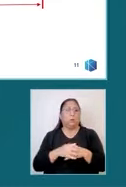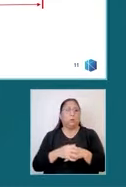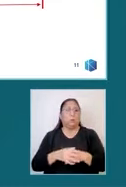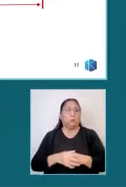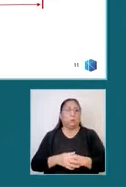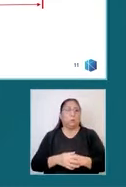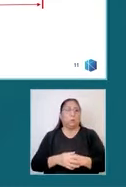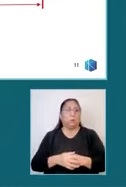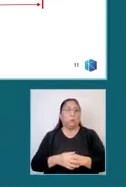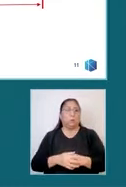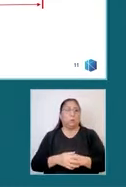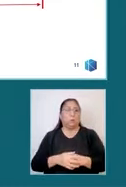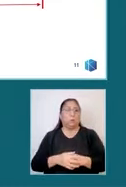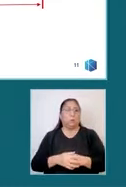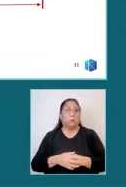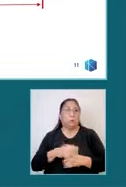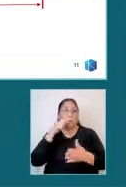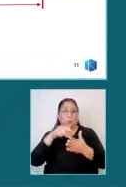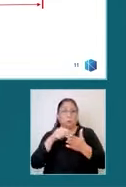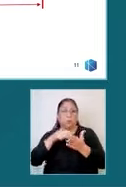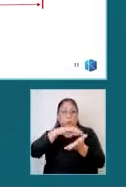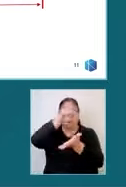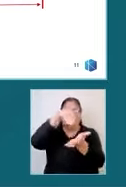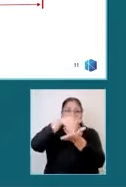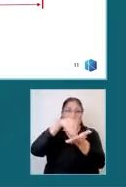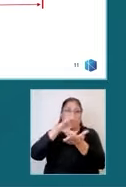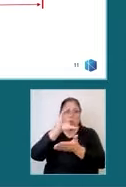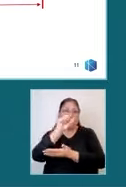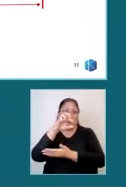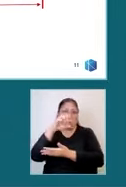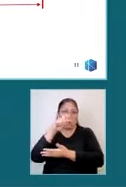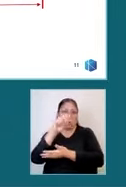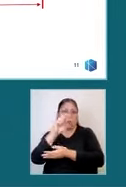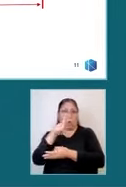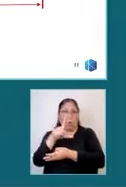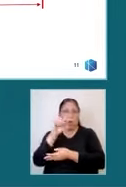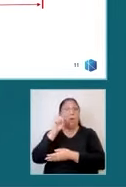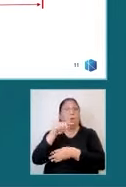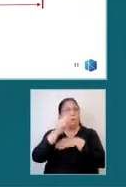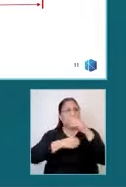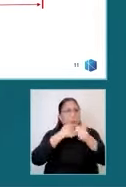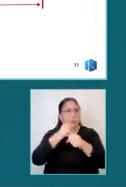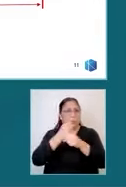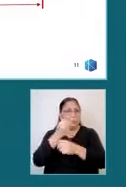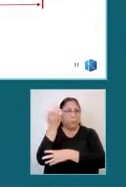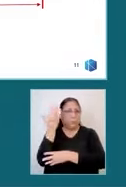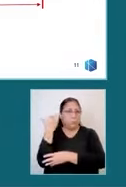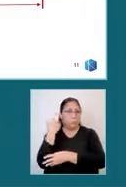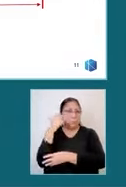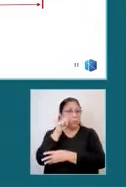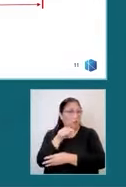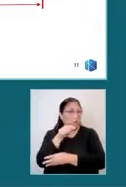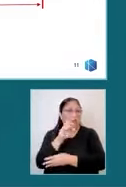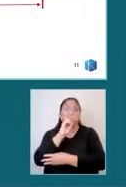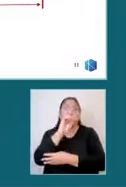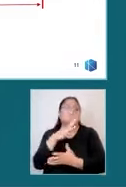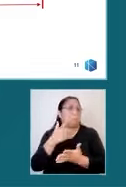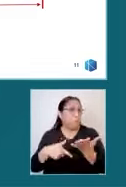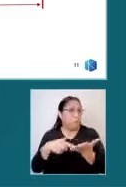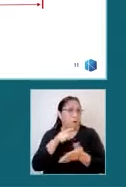Él está en Sequoia Capital y el año pasado él dijo que